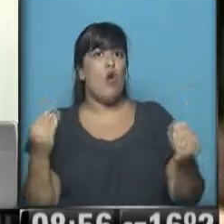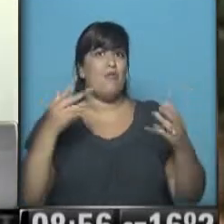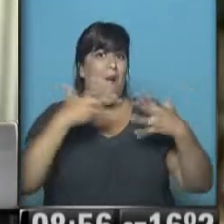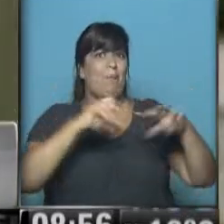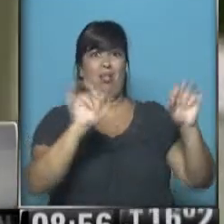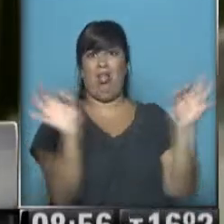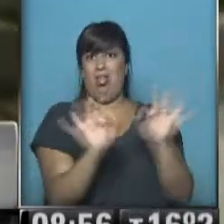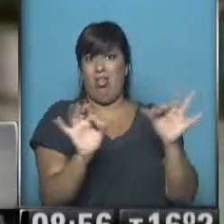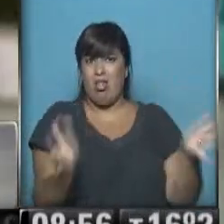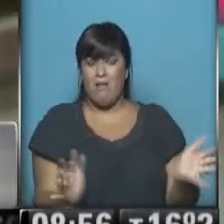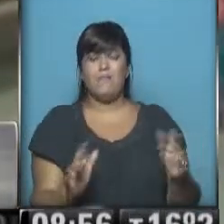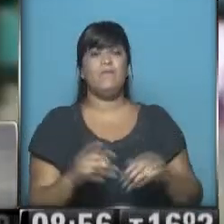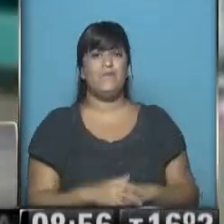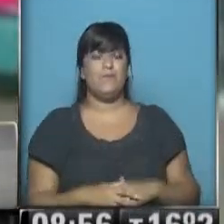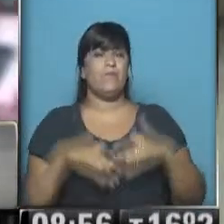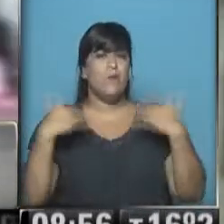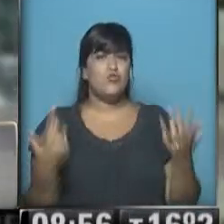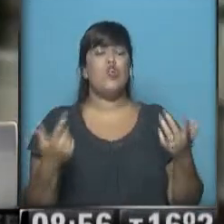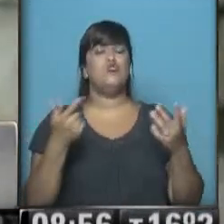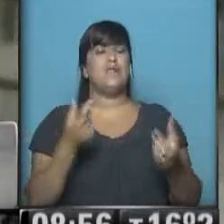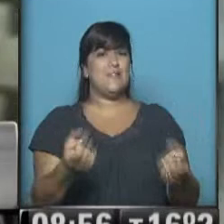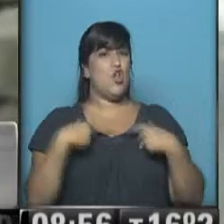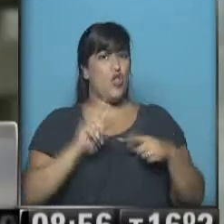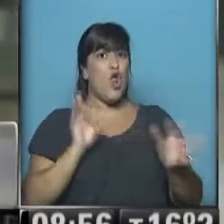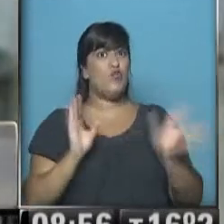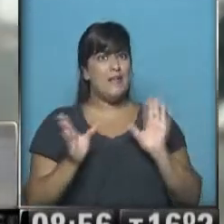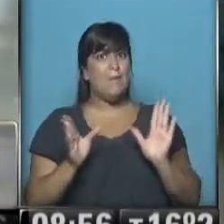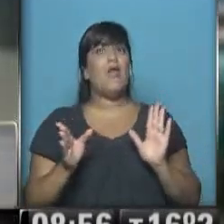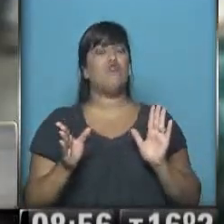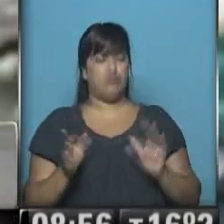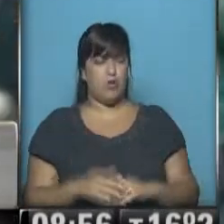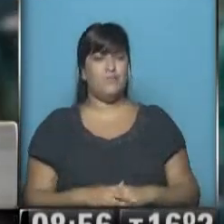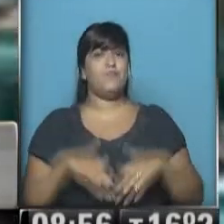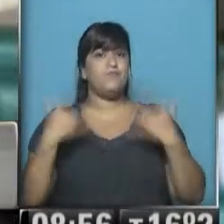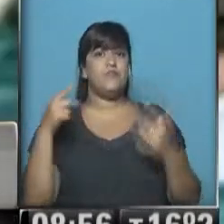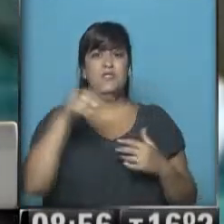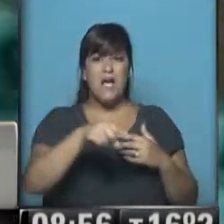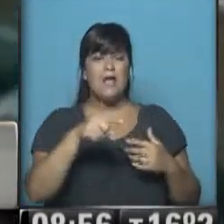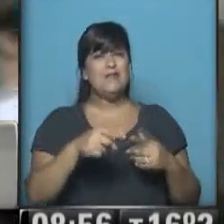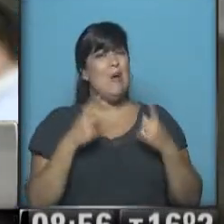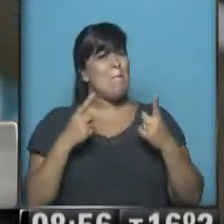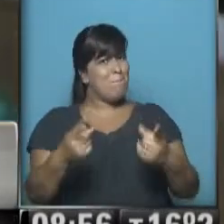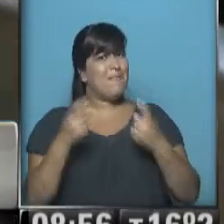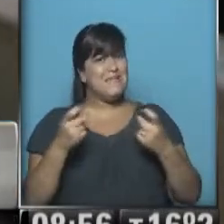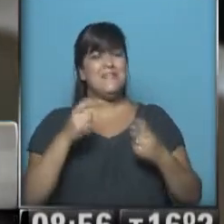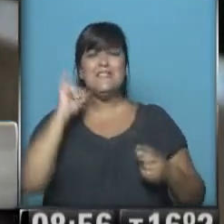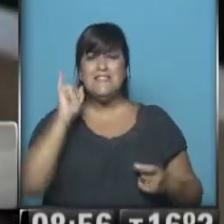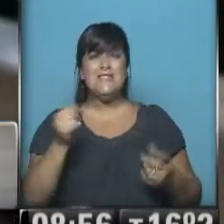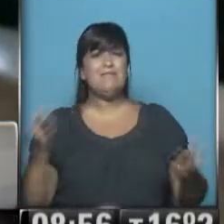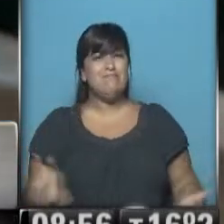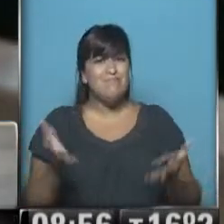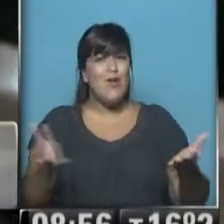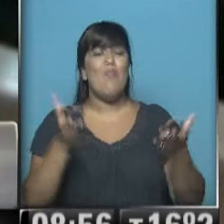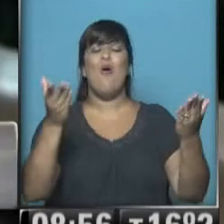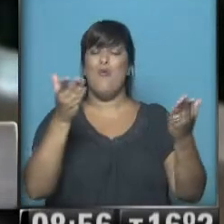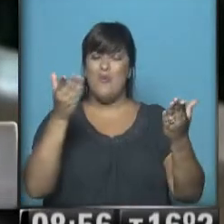a tiempo y no han recibido tratamiento. Yo creo que todo esto lo que hace es reforzar la necesidad de promover el testeo